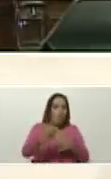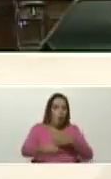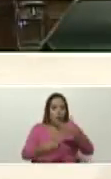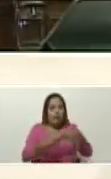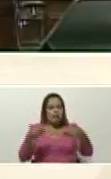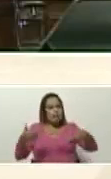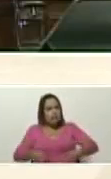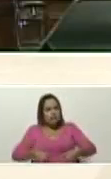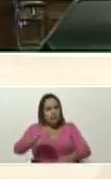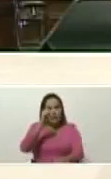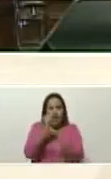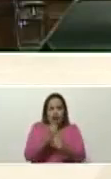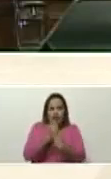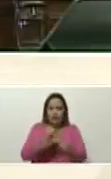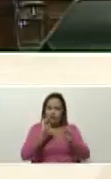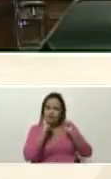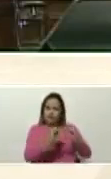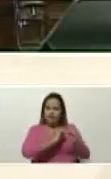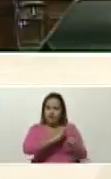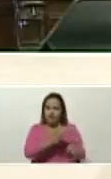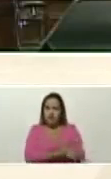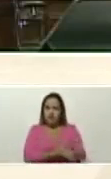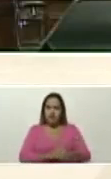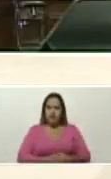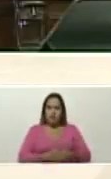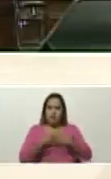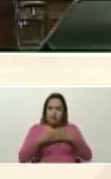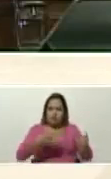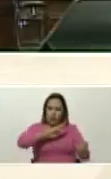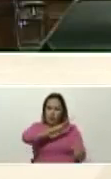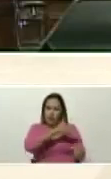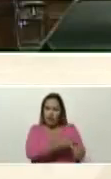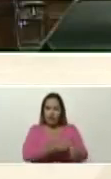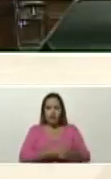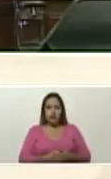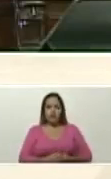con coraje, valentía, entereza, fuerza.